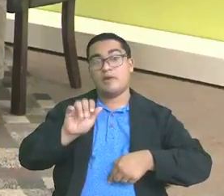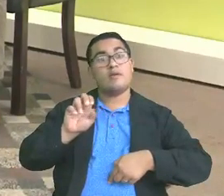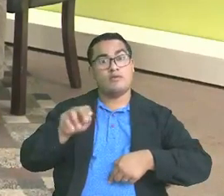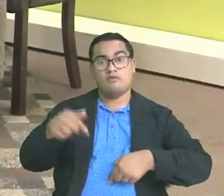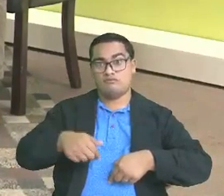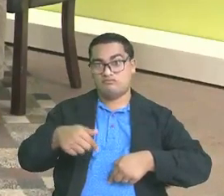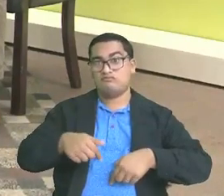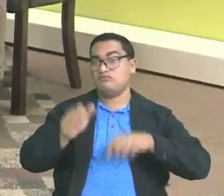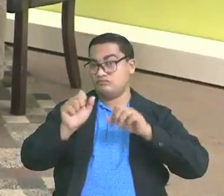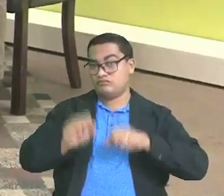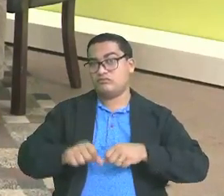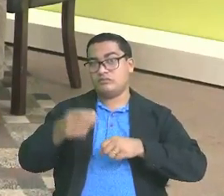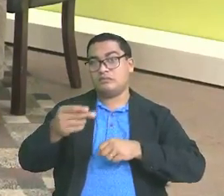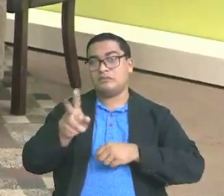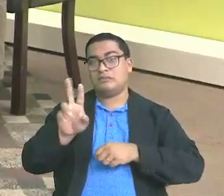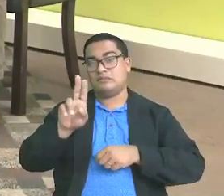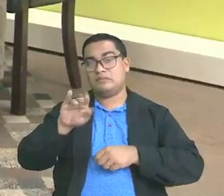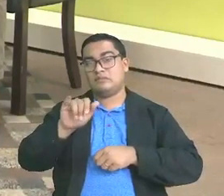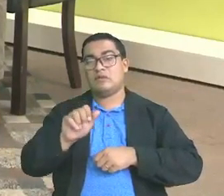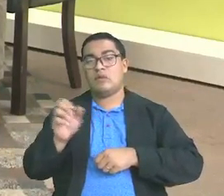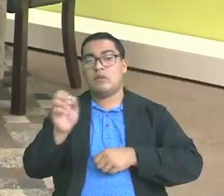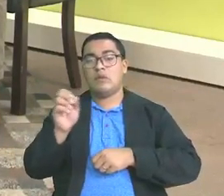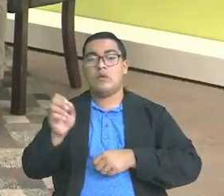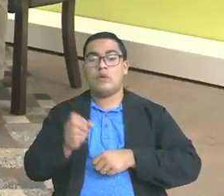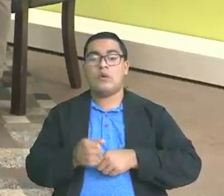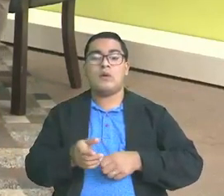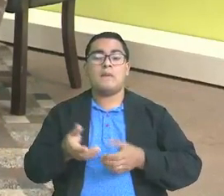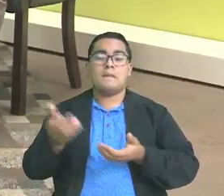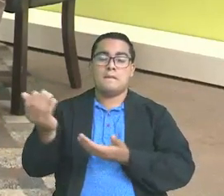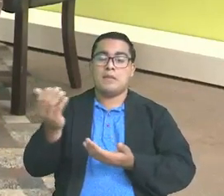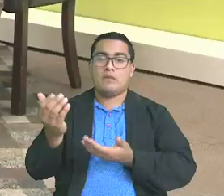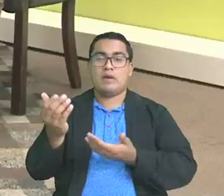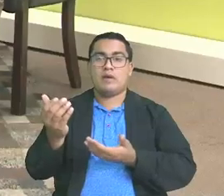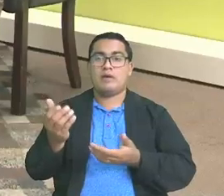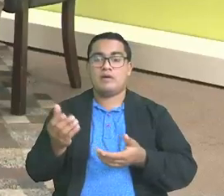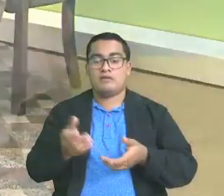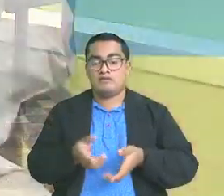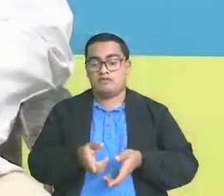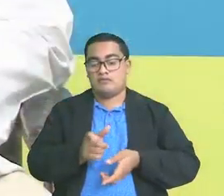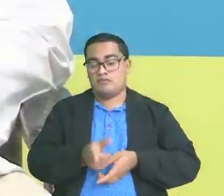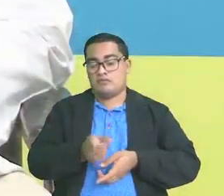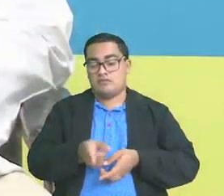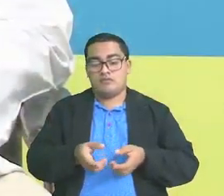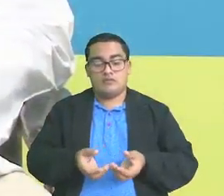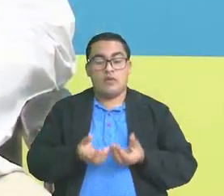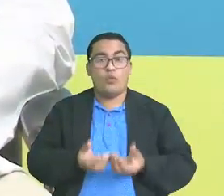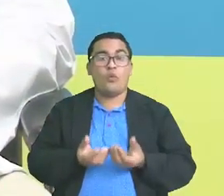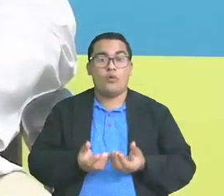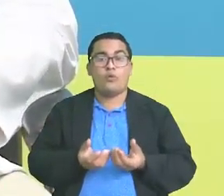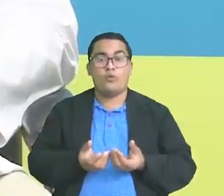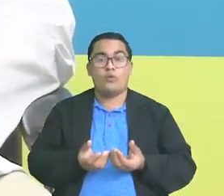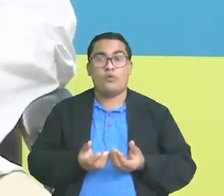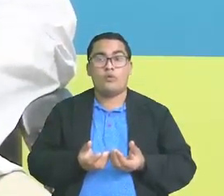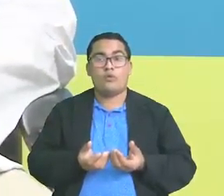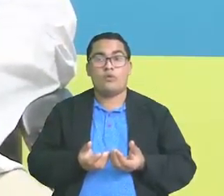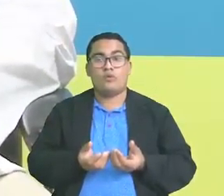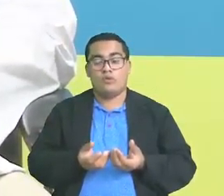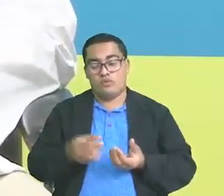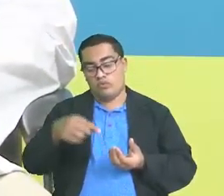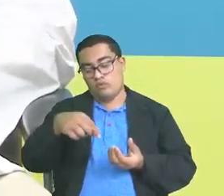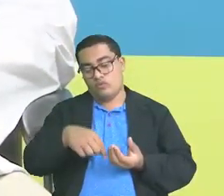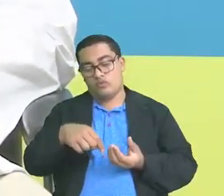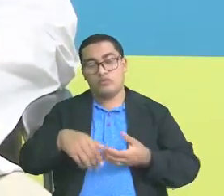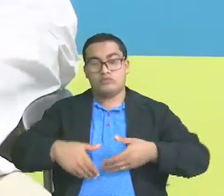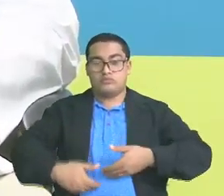cuando los testículos se están desarrollando, los ovarios se están desarrollando, que se forman dentro del